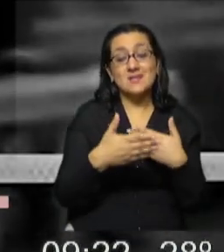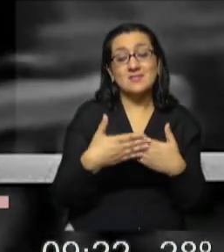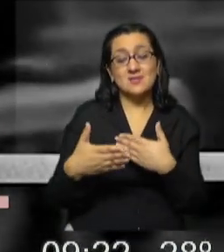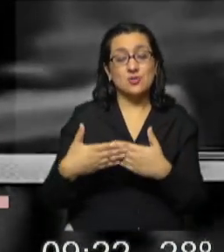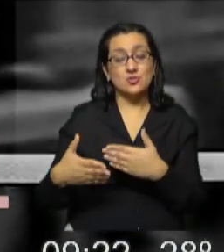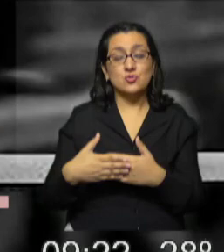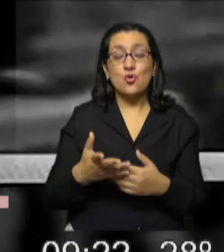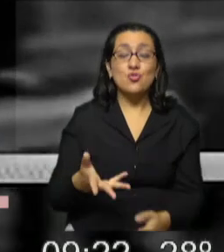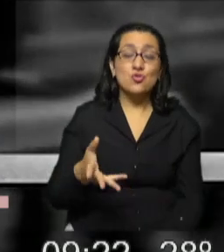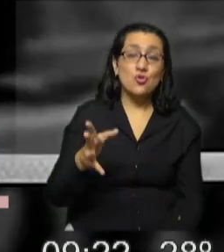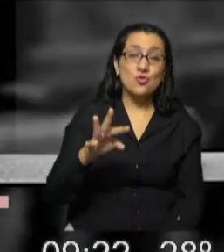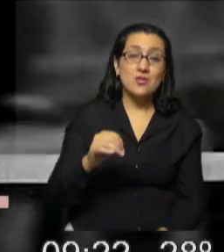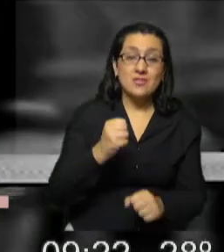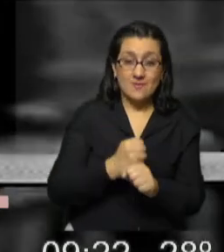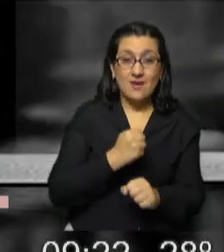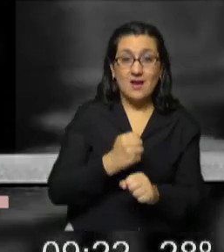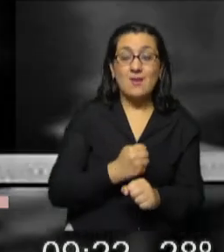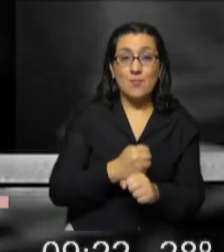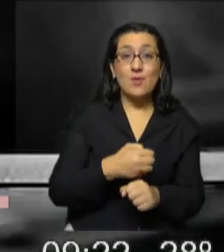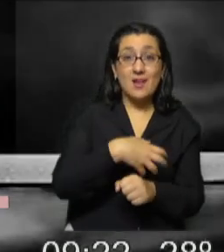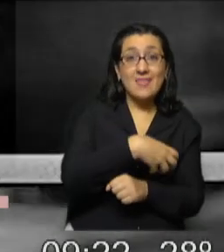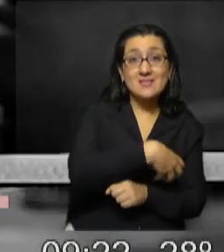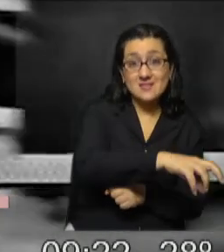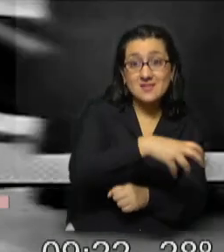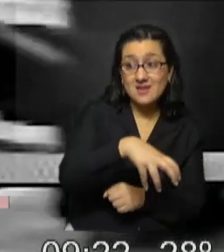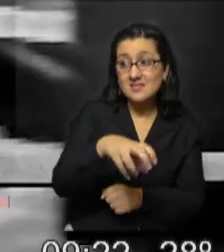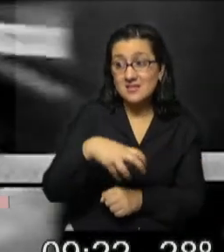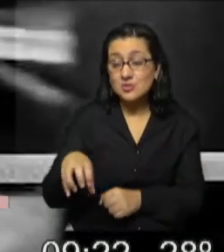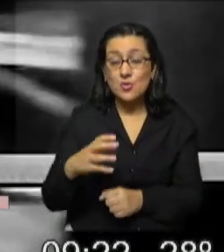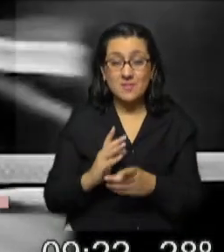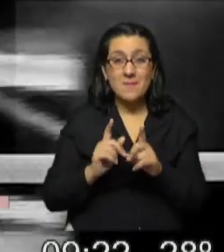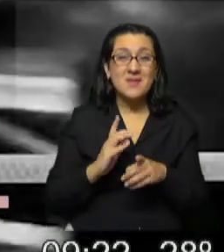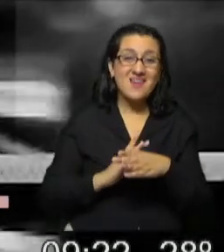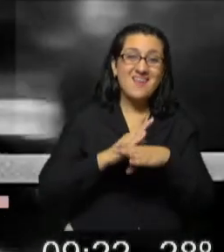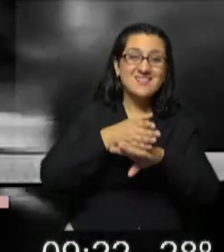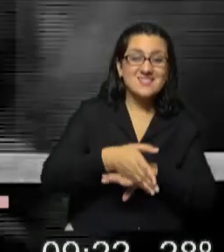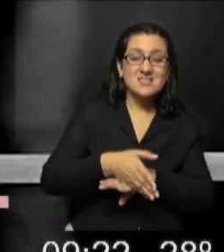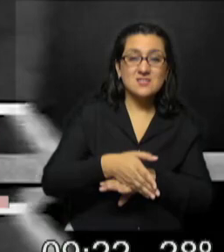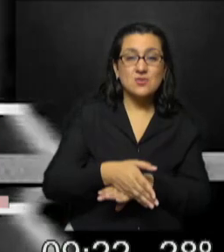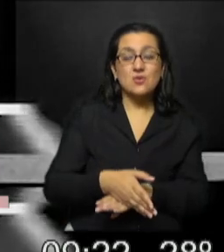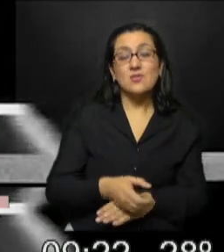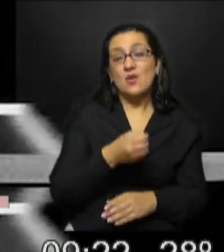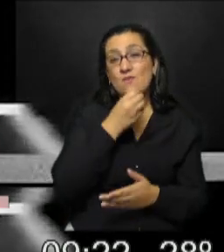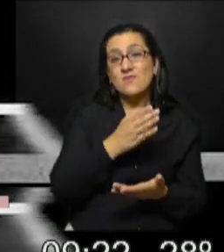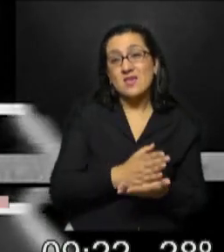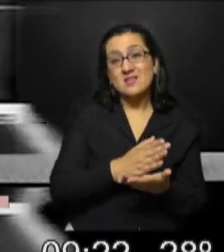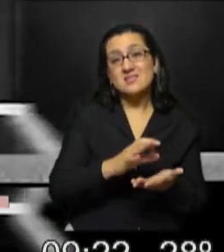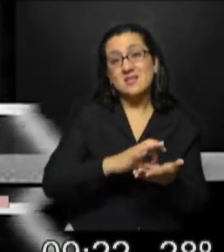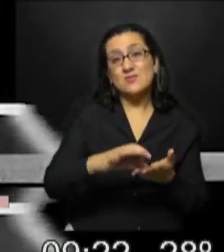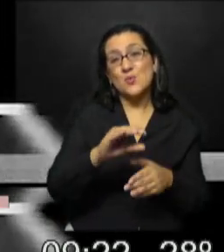de día a día trabajar por la descentralización para el acceso de los bienes y servicios culturales, como le